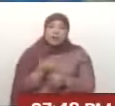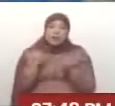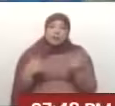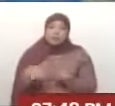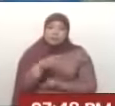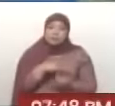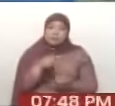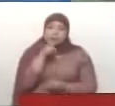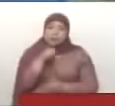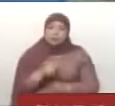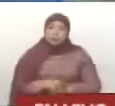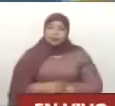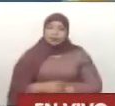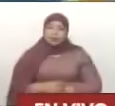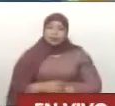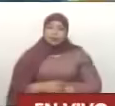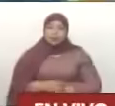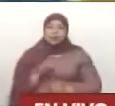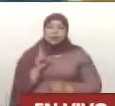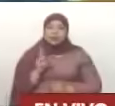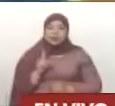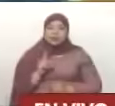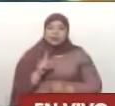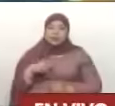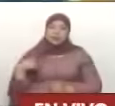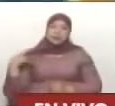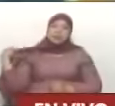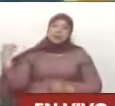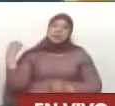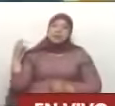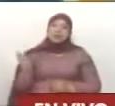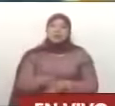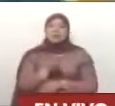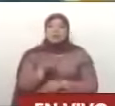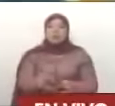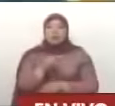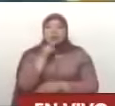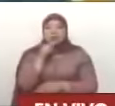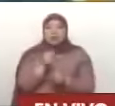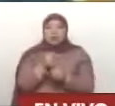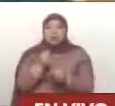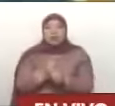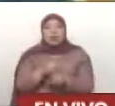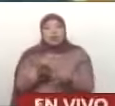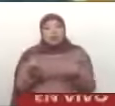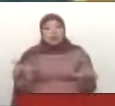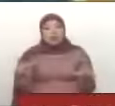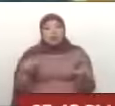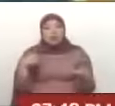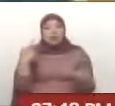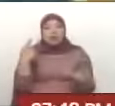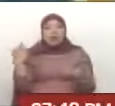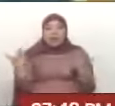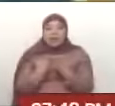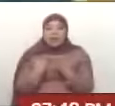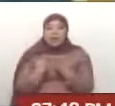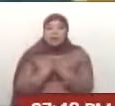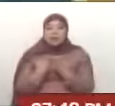en esa cuenta. Y segundo, ustedes podrán escalar en el lenguaje, en la guerra